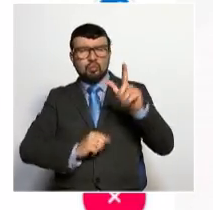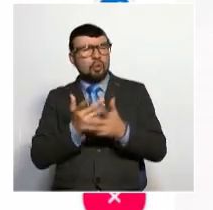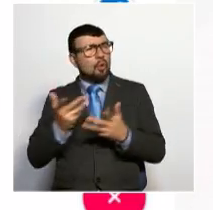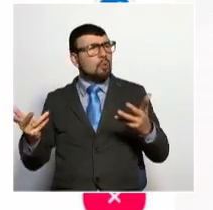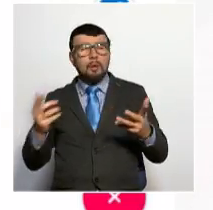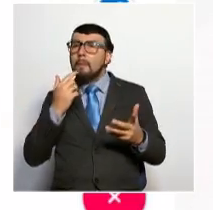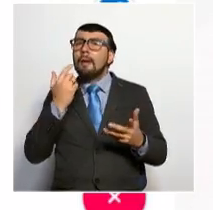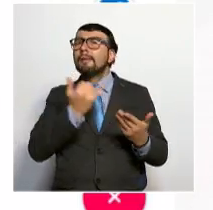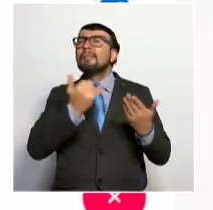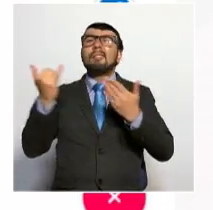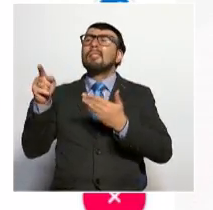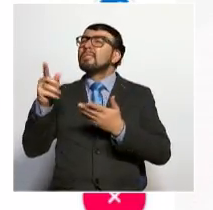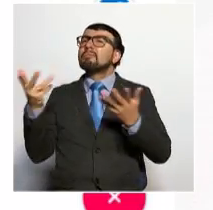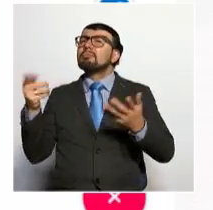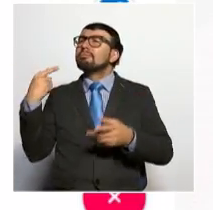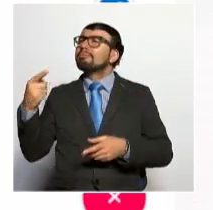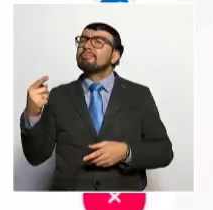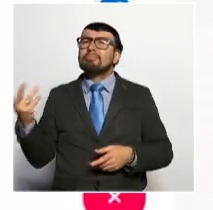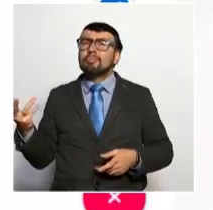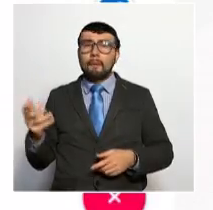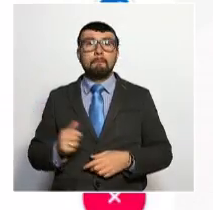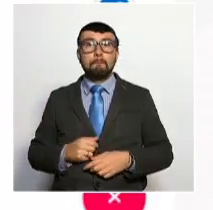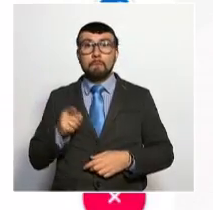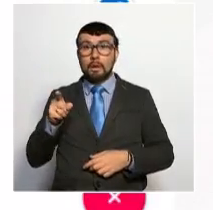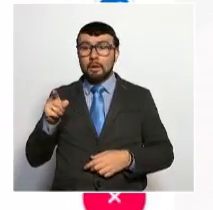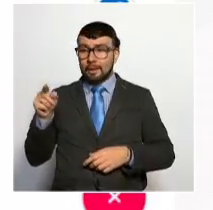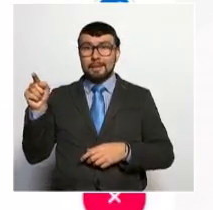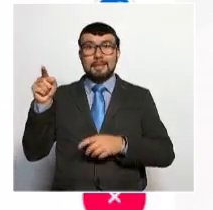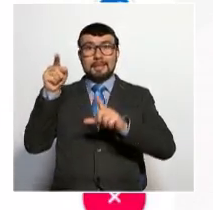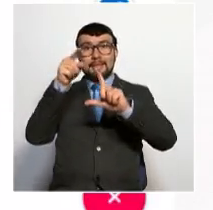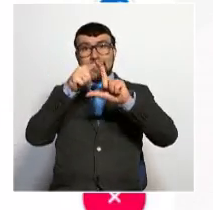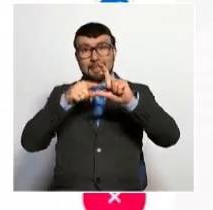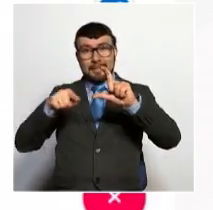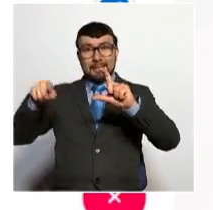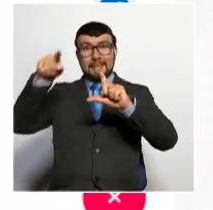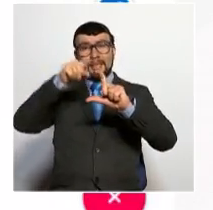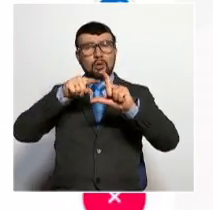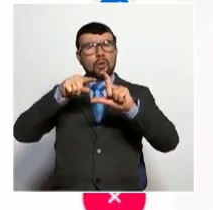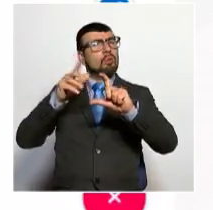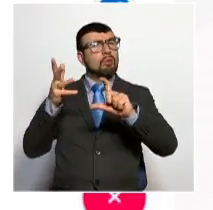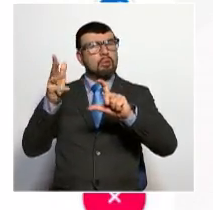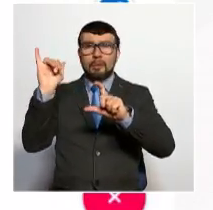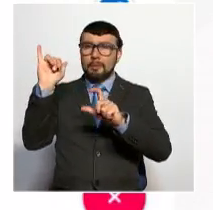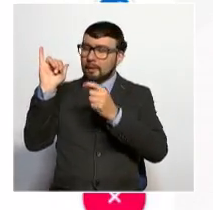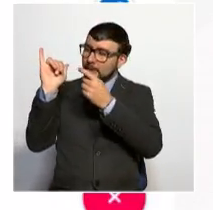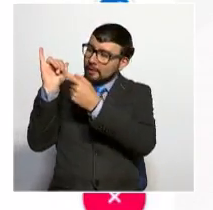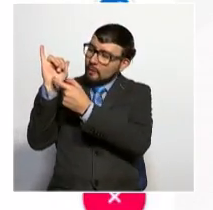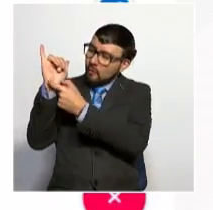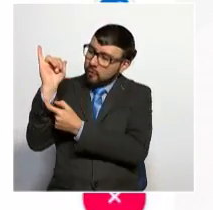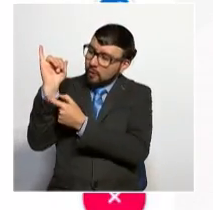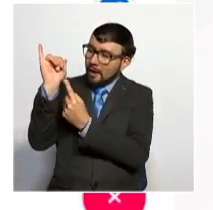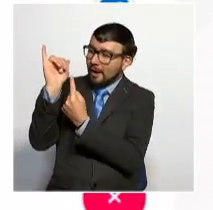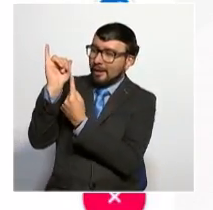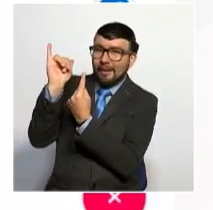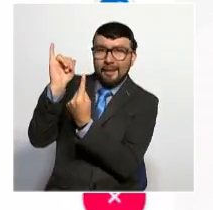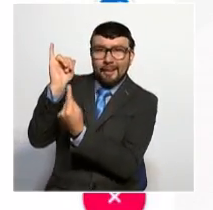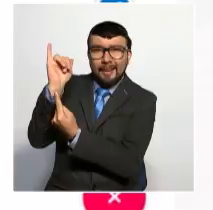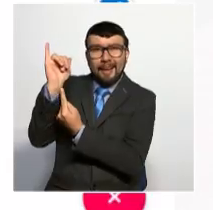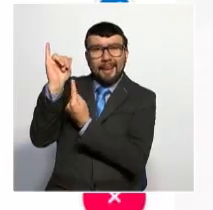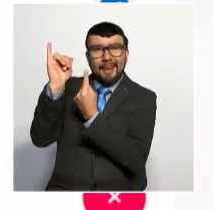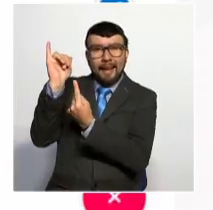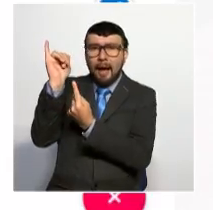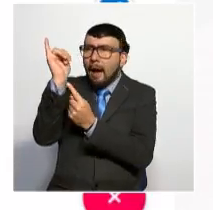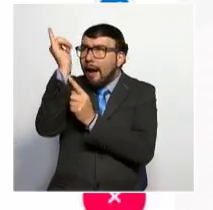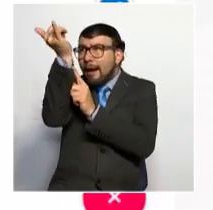Bueno, aquí tenemos esta imagen que es un círculo, es lo que nosotros, es el cuello uterino, que es esta zona, pero aquí lo estamos viendo